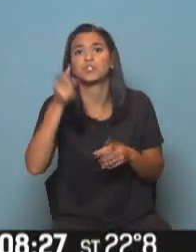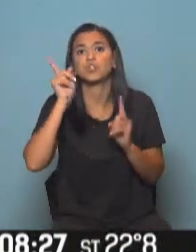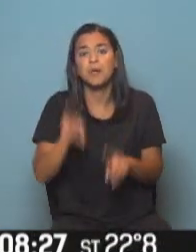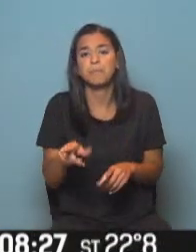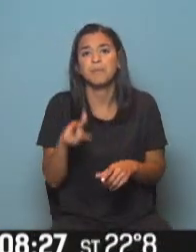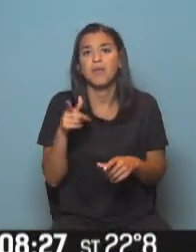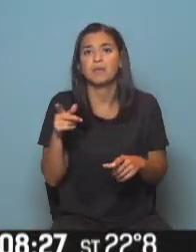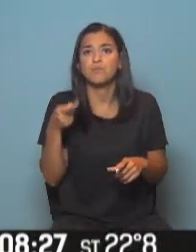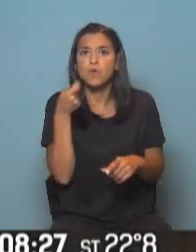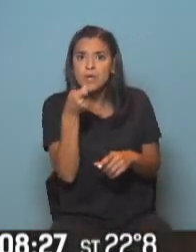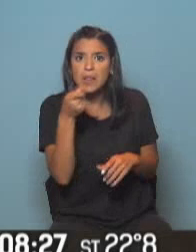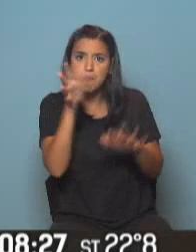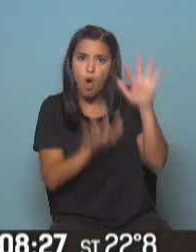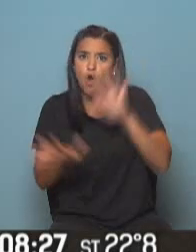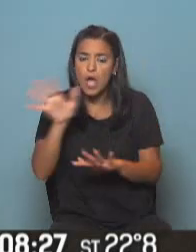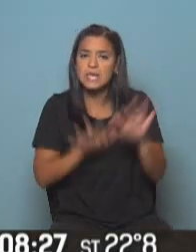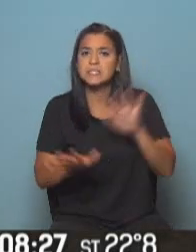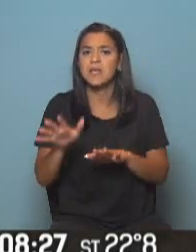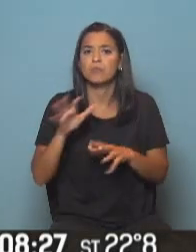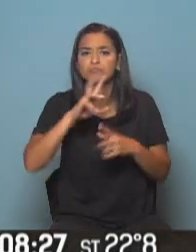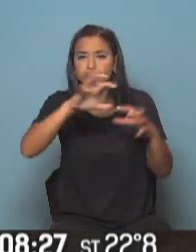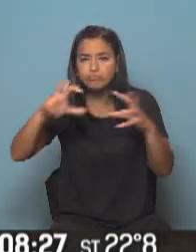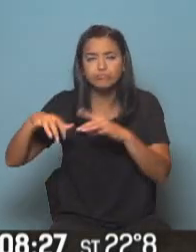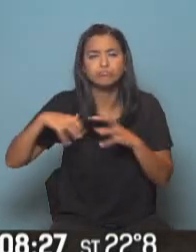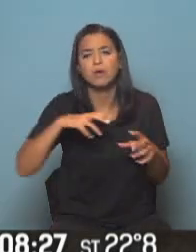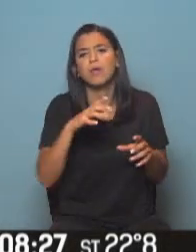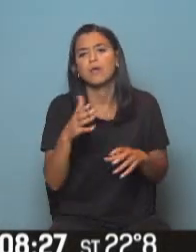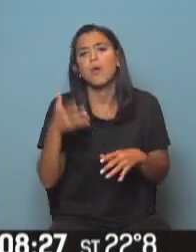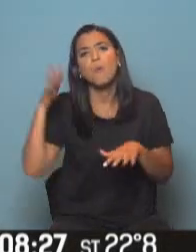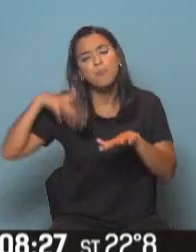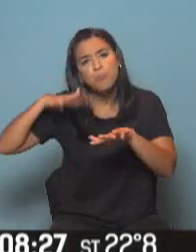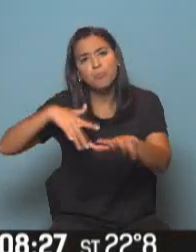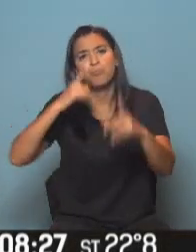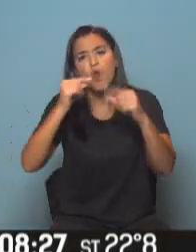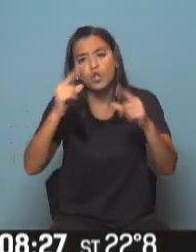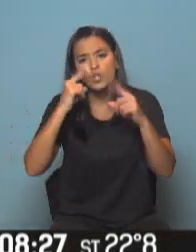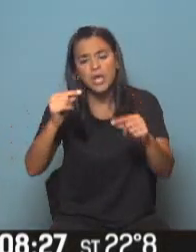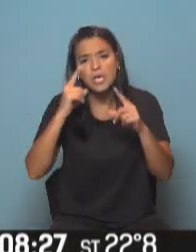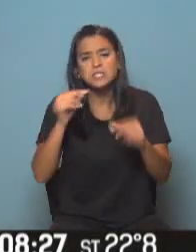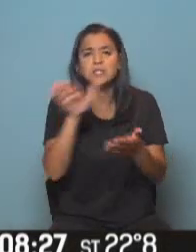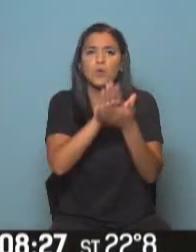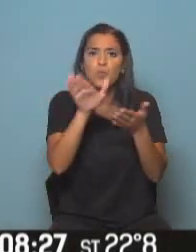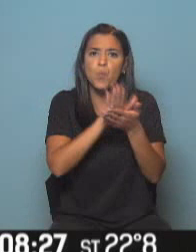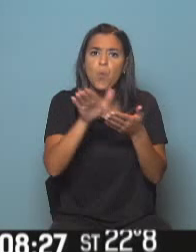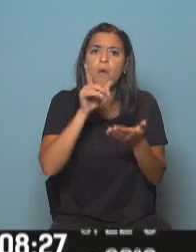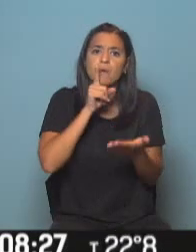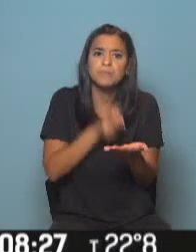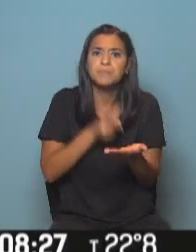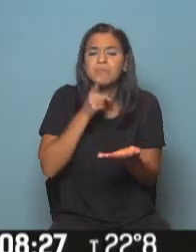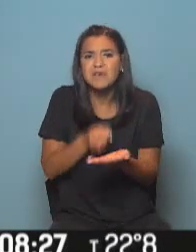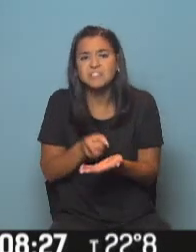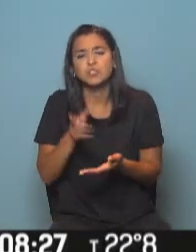crimen organizado los disturbios se originaron luego de protestas contra una serie de nuevas disposiciones en iones locales